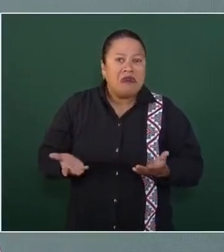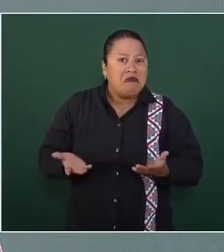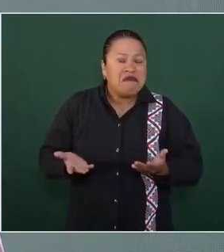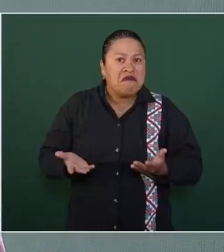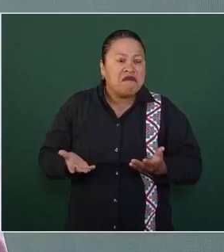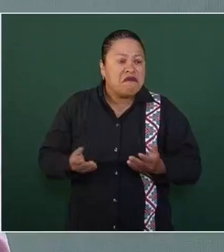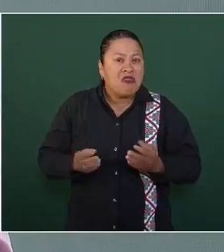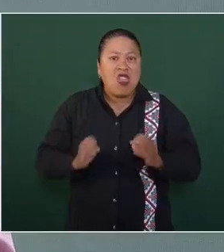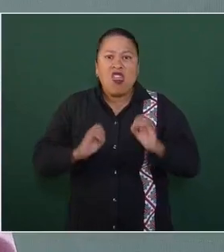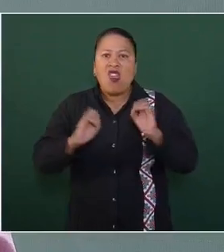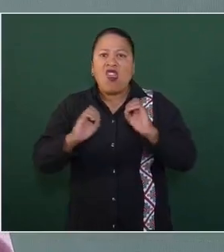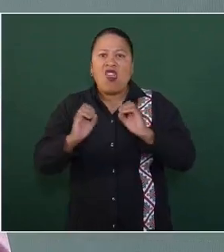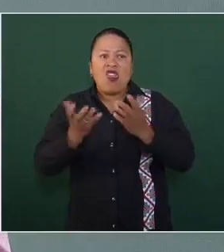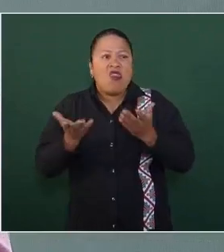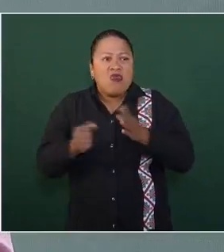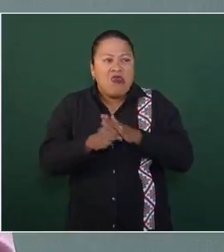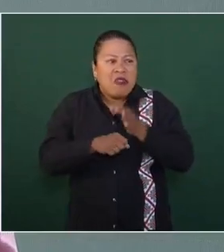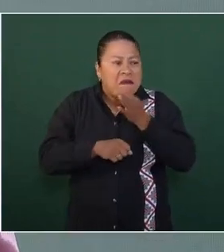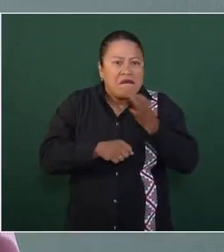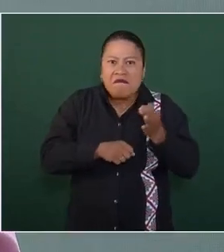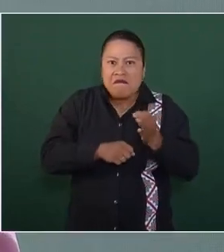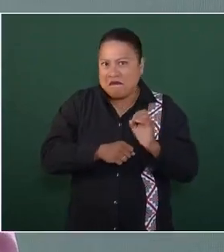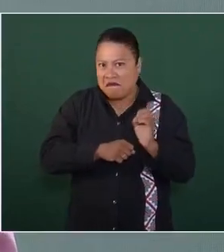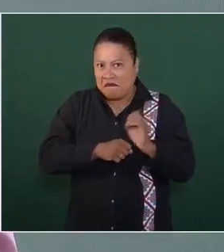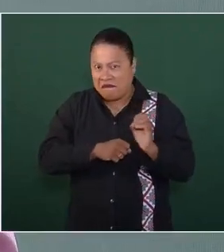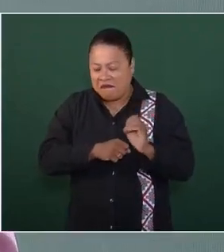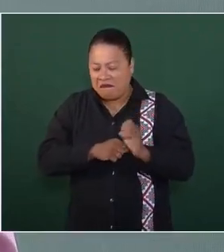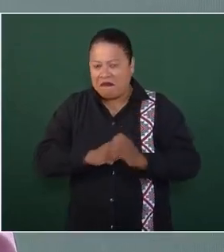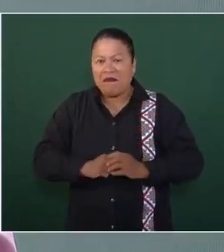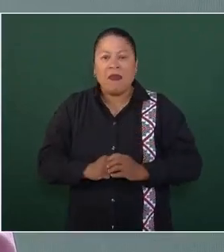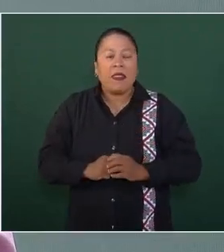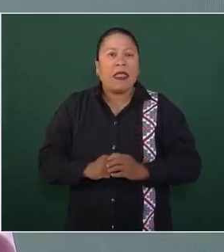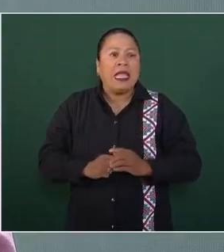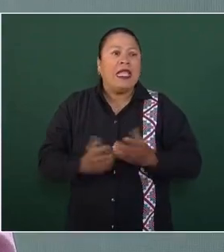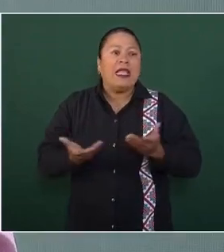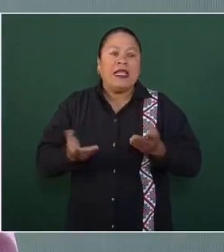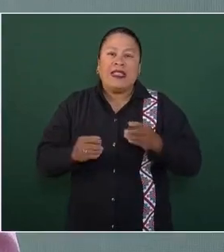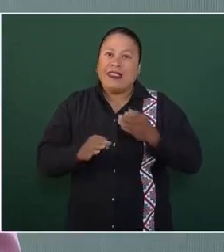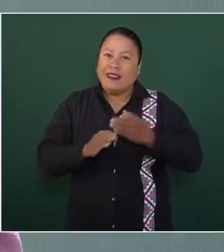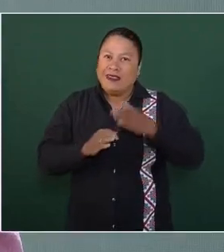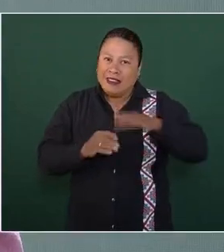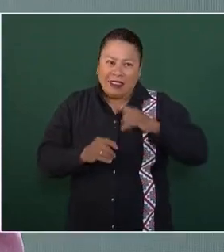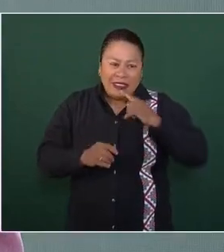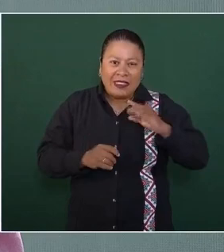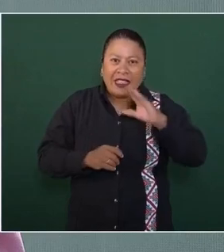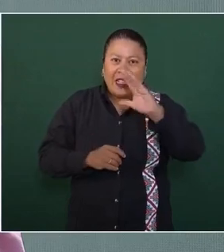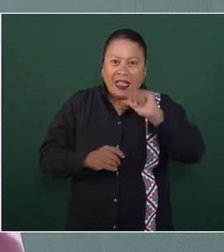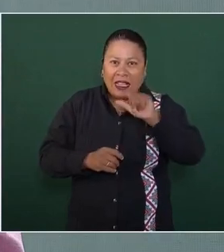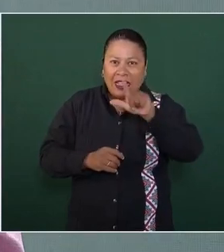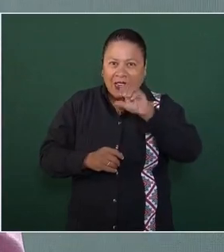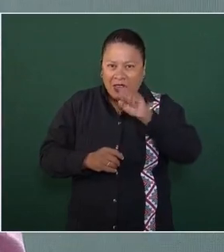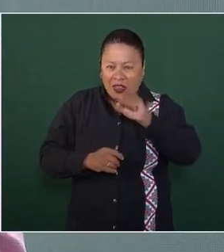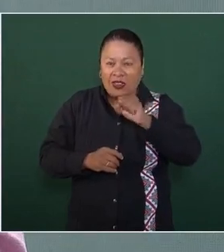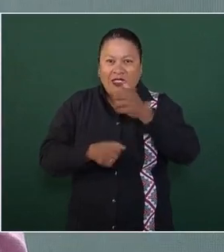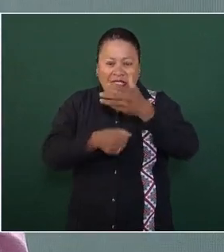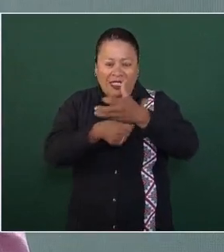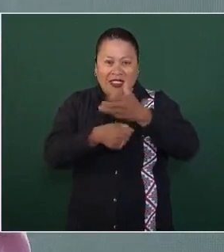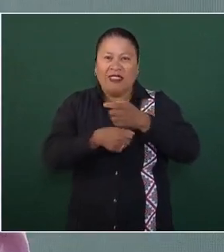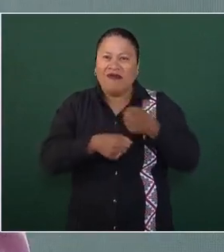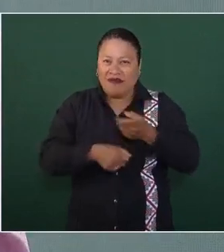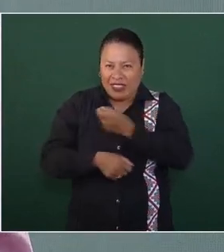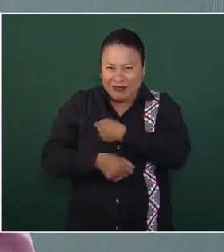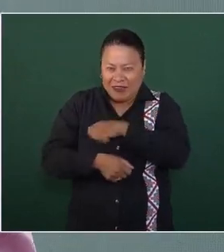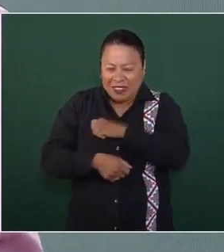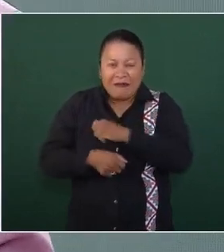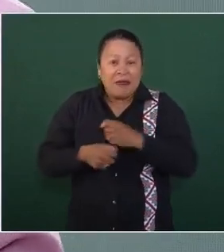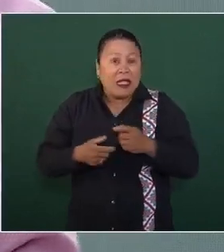como lo pedía Carlos V y